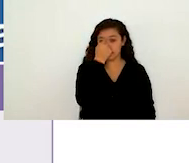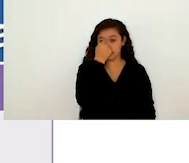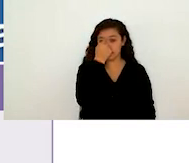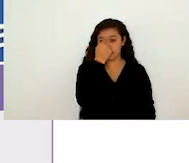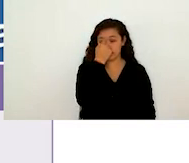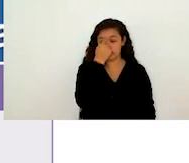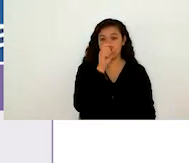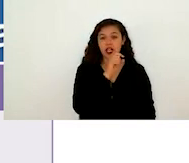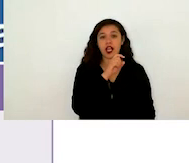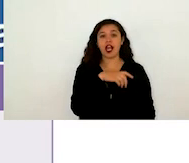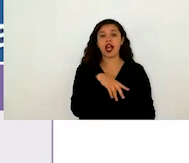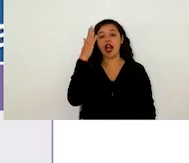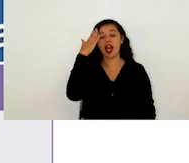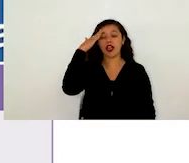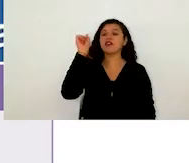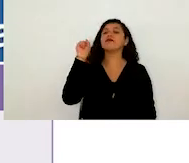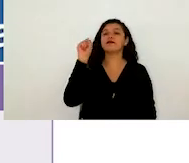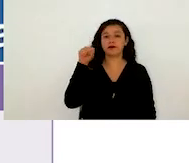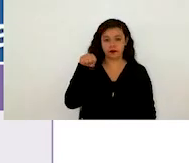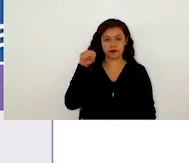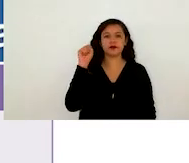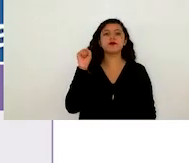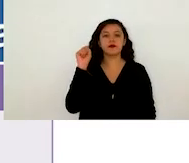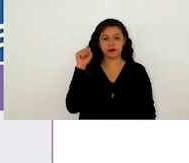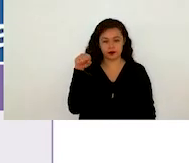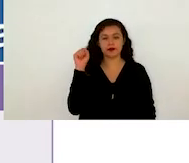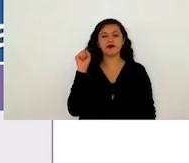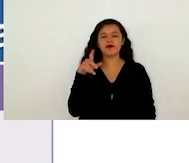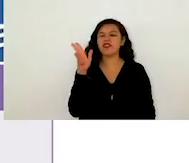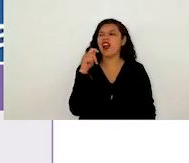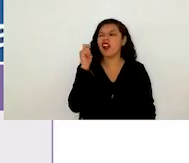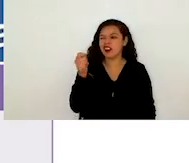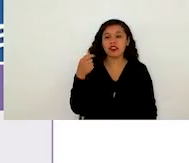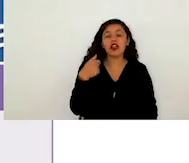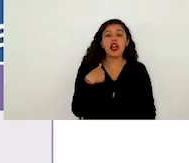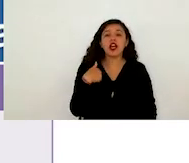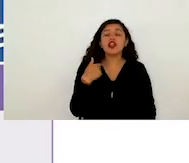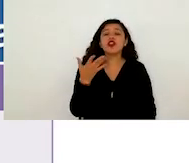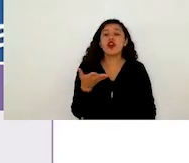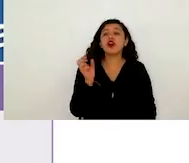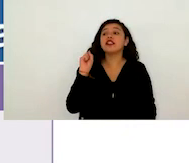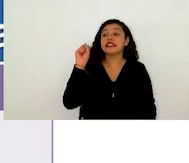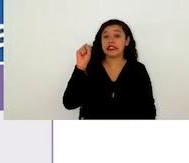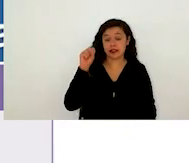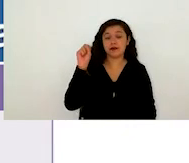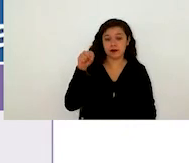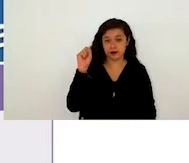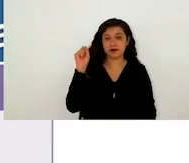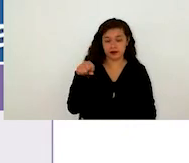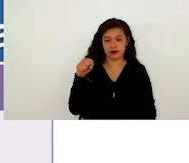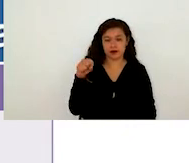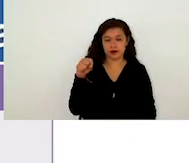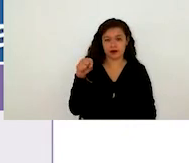en señal de sí cuando el otro está hablando qué significa esto que yo le estoy dando un sí una aceptación